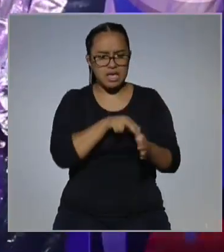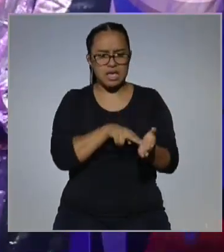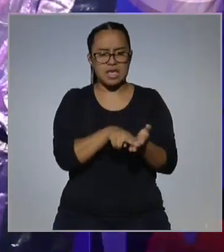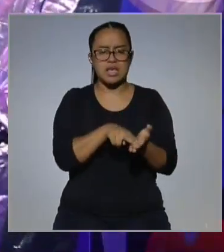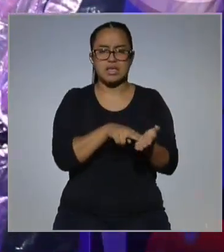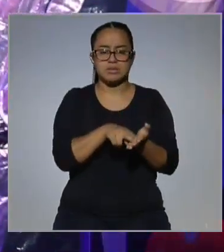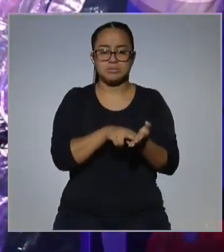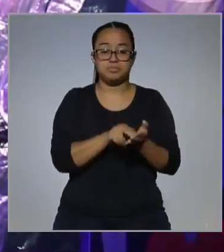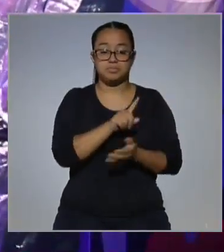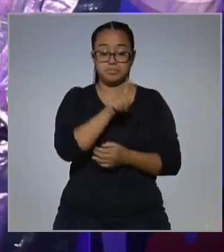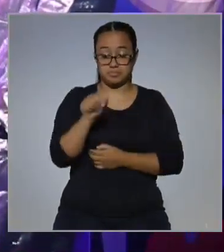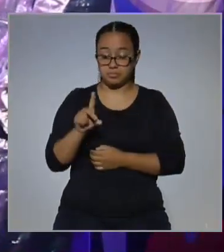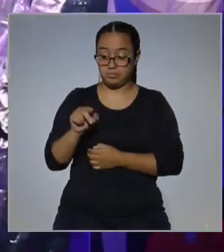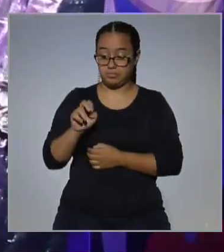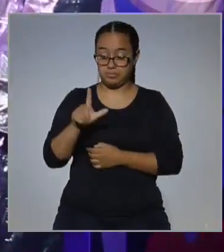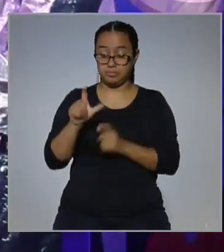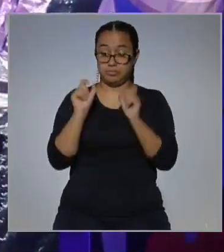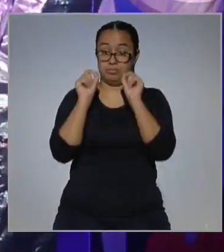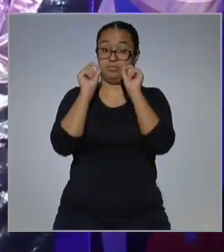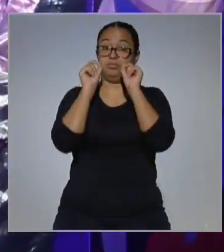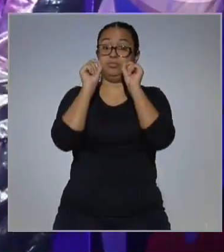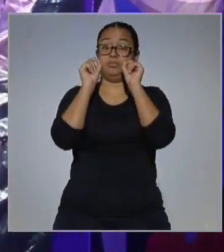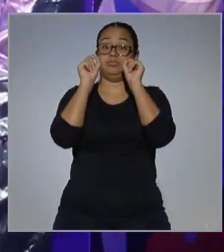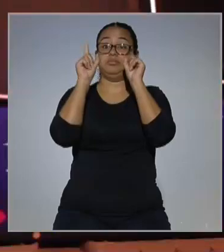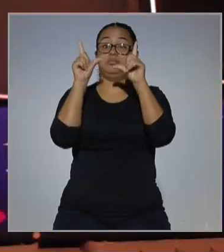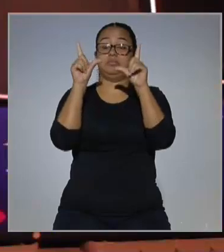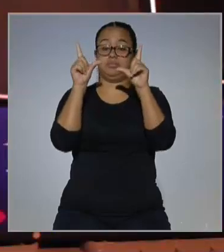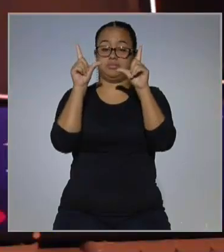final, cuando Daniel despierta del sueño,